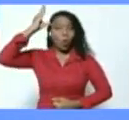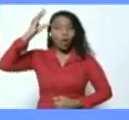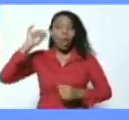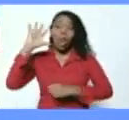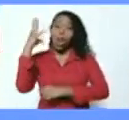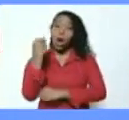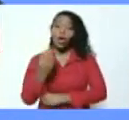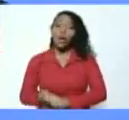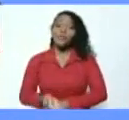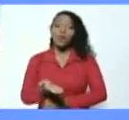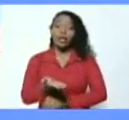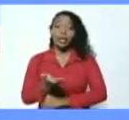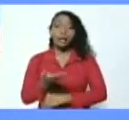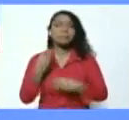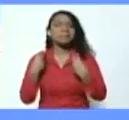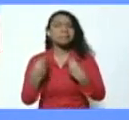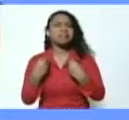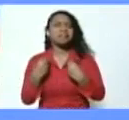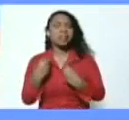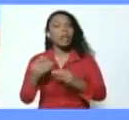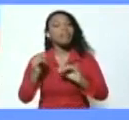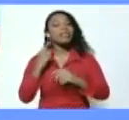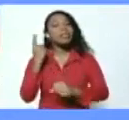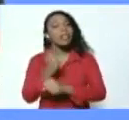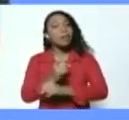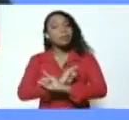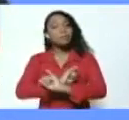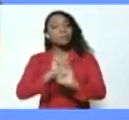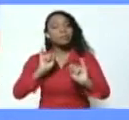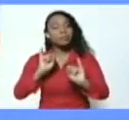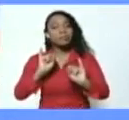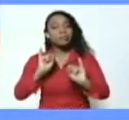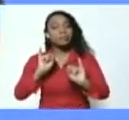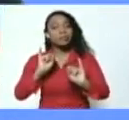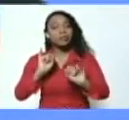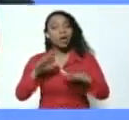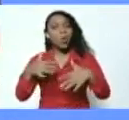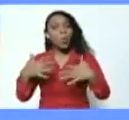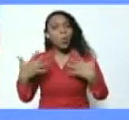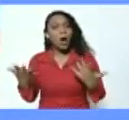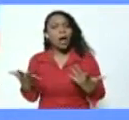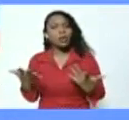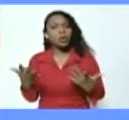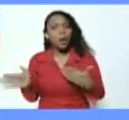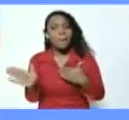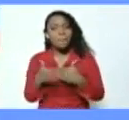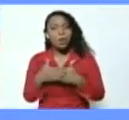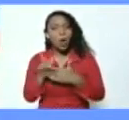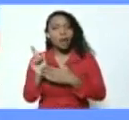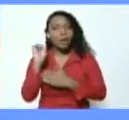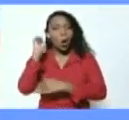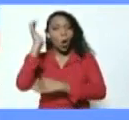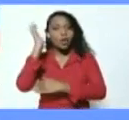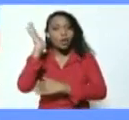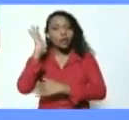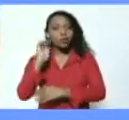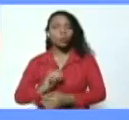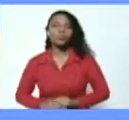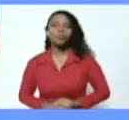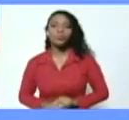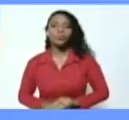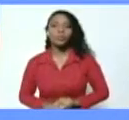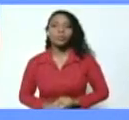ya importantes para lo que debe terminar de ser, cuando cerremos este Congreso,